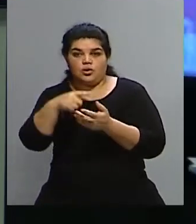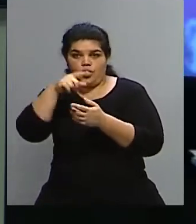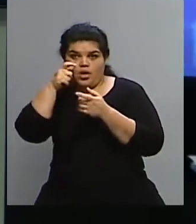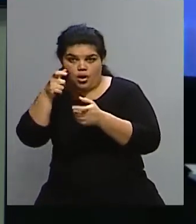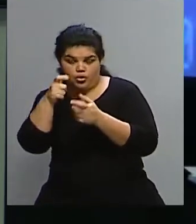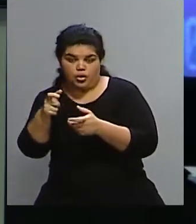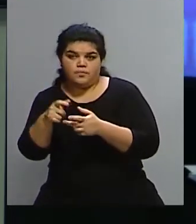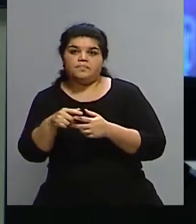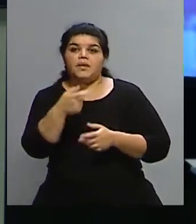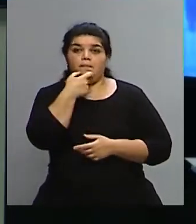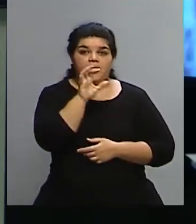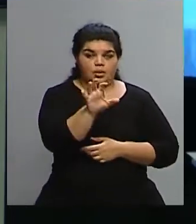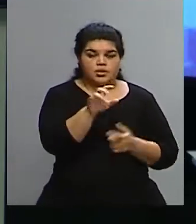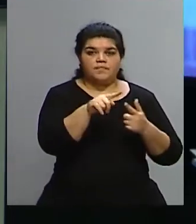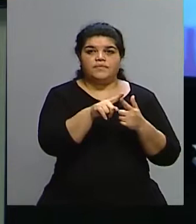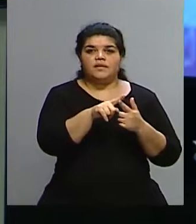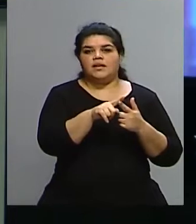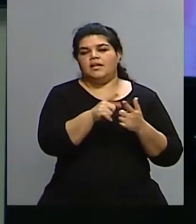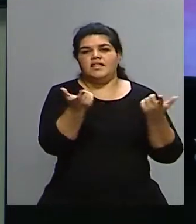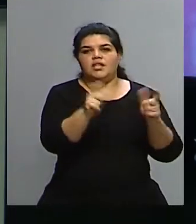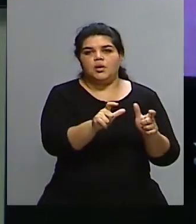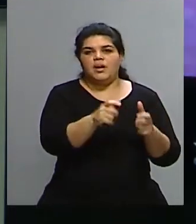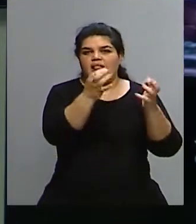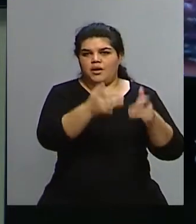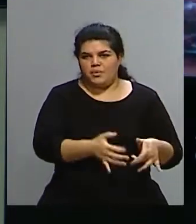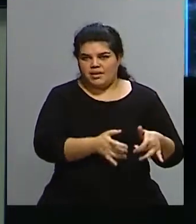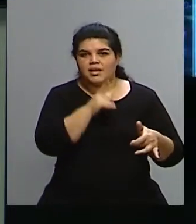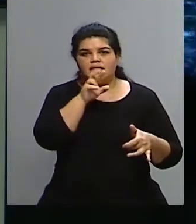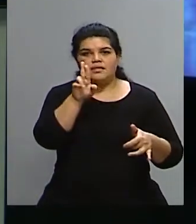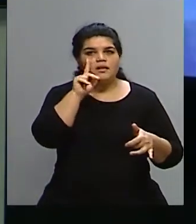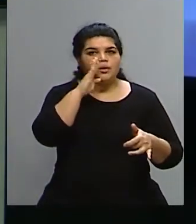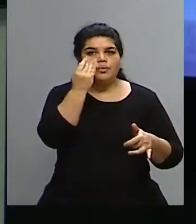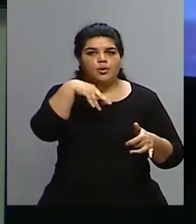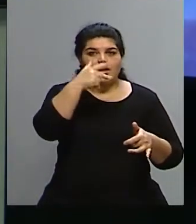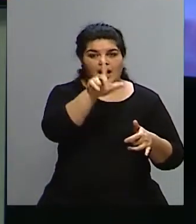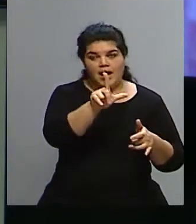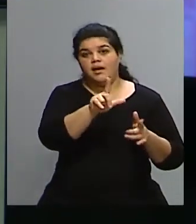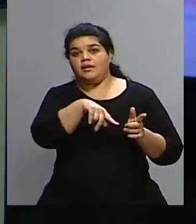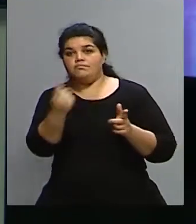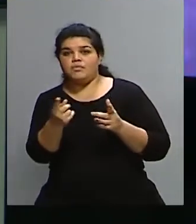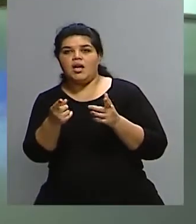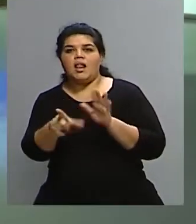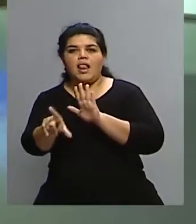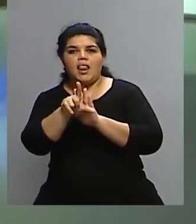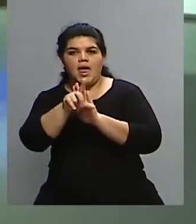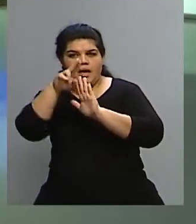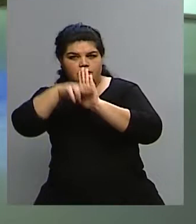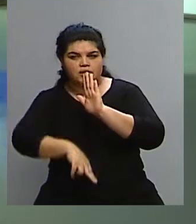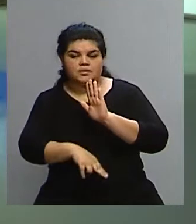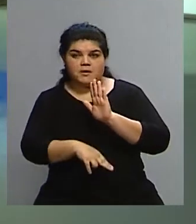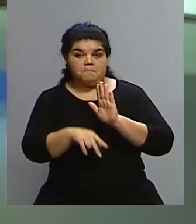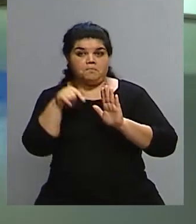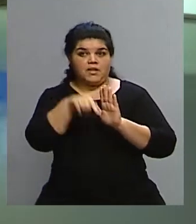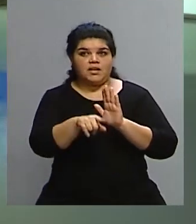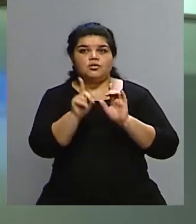control externo, que es el Tribunal de Cuentas de la provincia, y la normativa, la Ley 8706, habla de un órgano de control interno formado